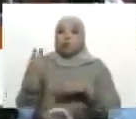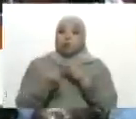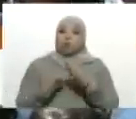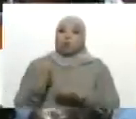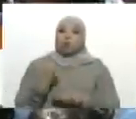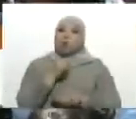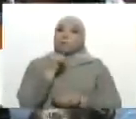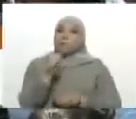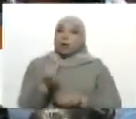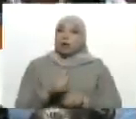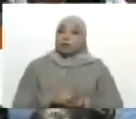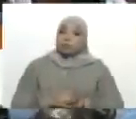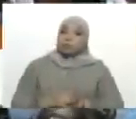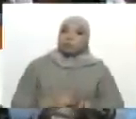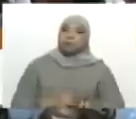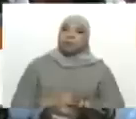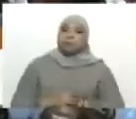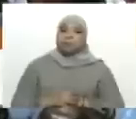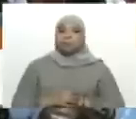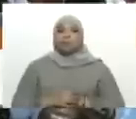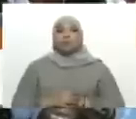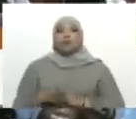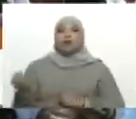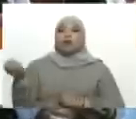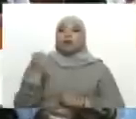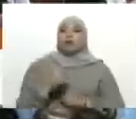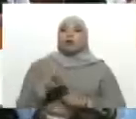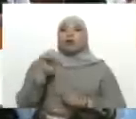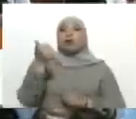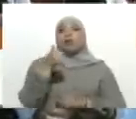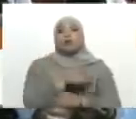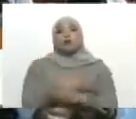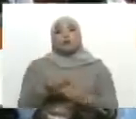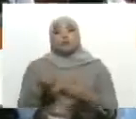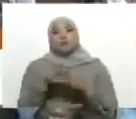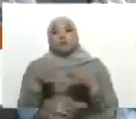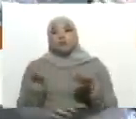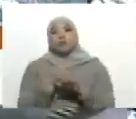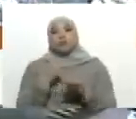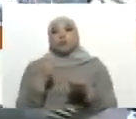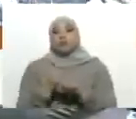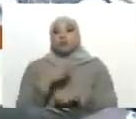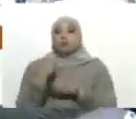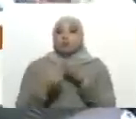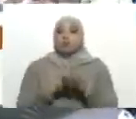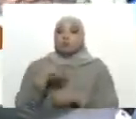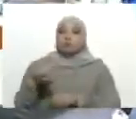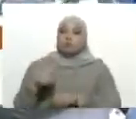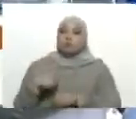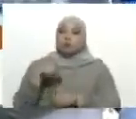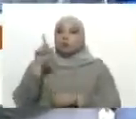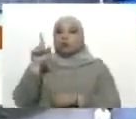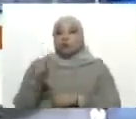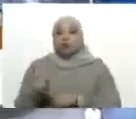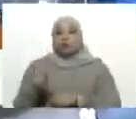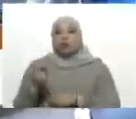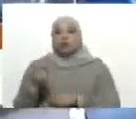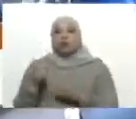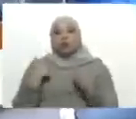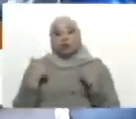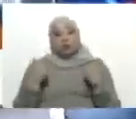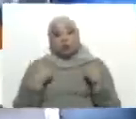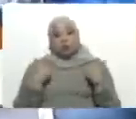hostil y se recolectaron más de 13 millones de firmas rechazando este decreto de Barack Obama que